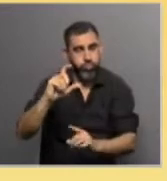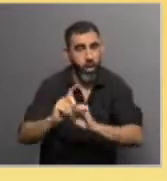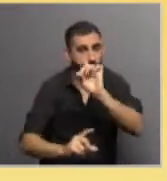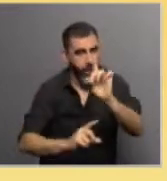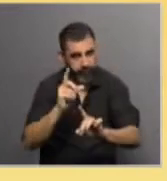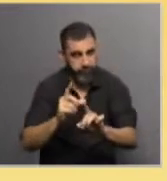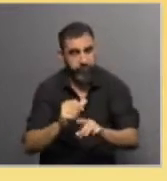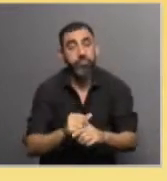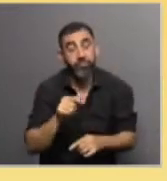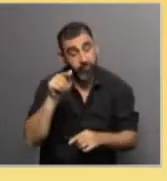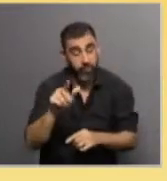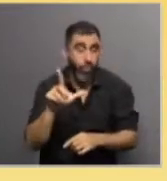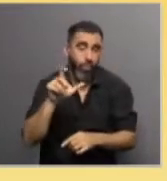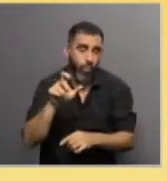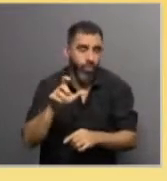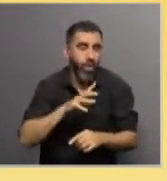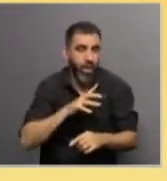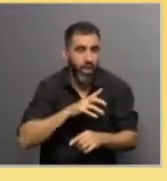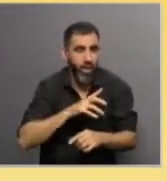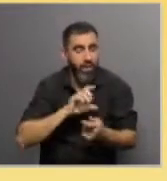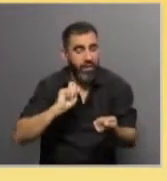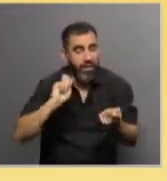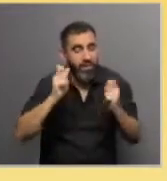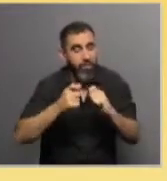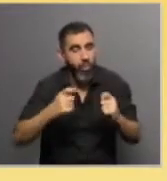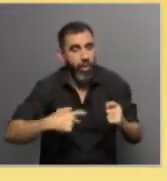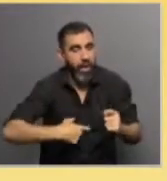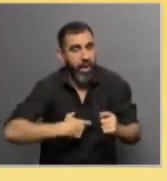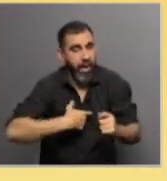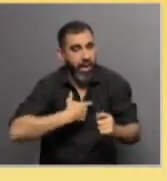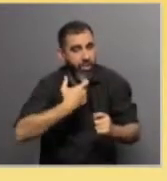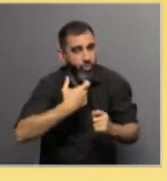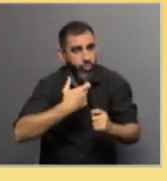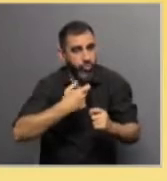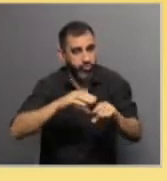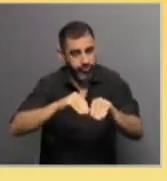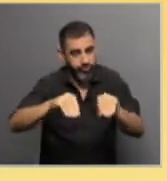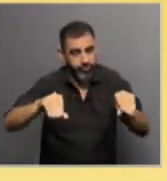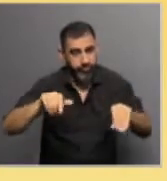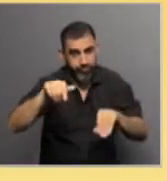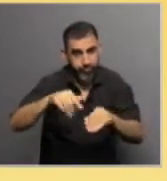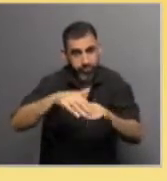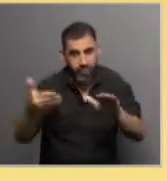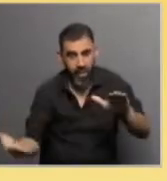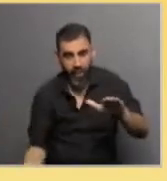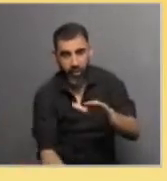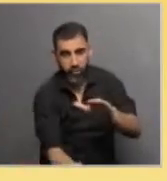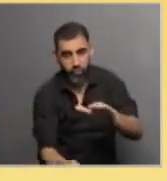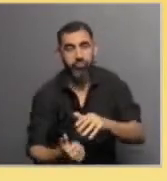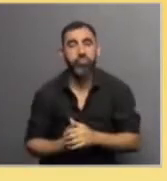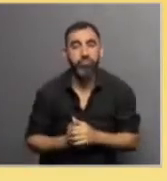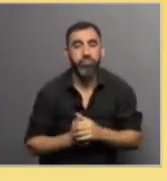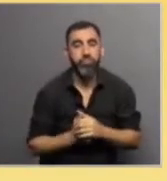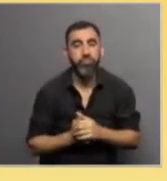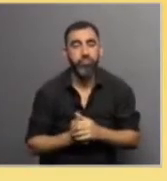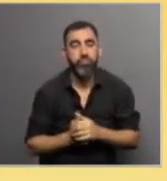eso genera obviamente una perturbación térmica en los sedimentos que están por debajo en la cuenca,